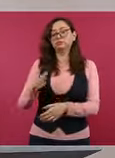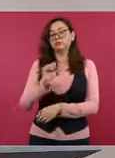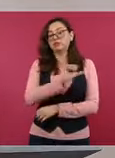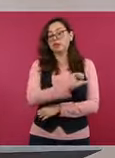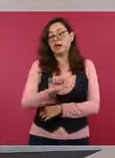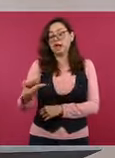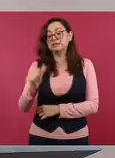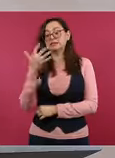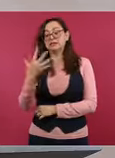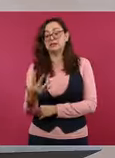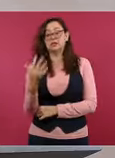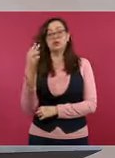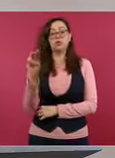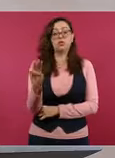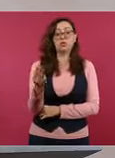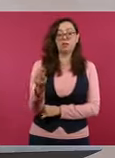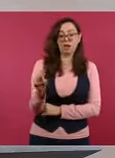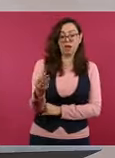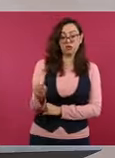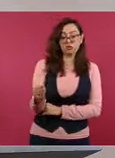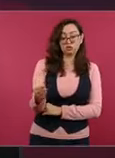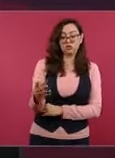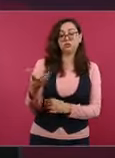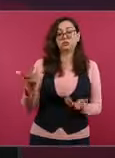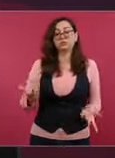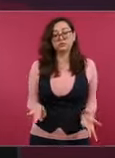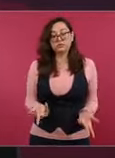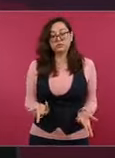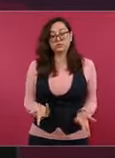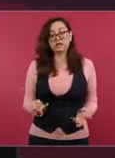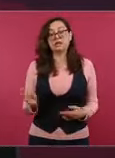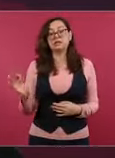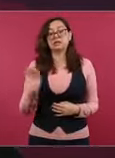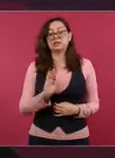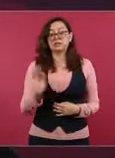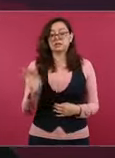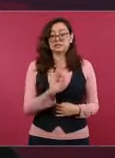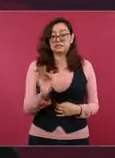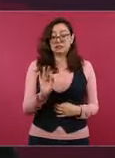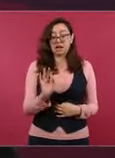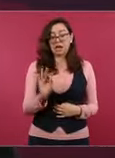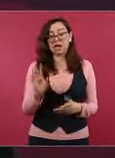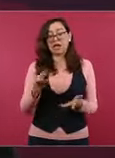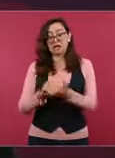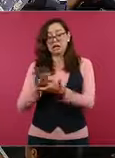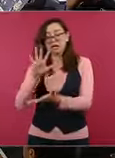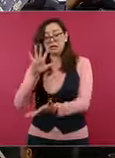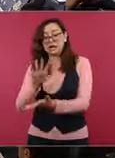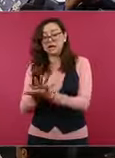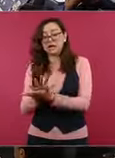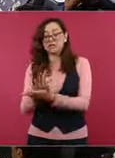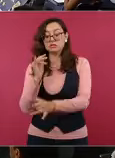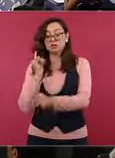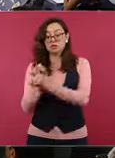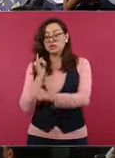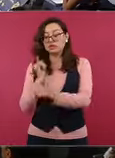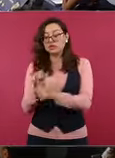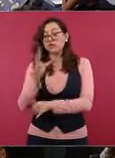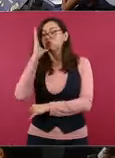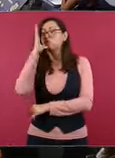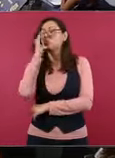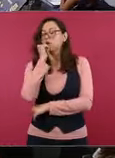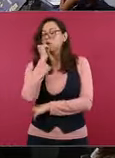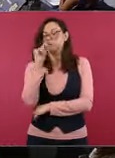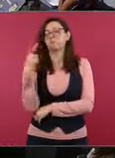Y que si no se les puede dar el registro en la lista nominal, puedan ir a las casillas a votar, que son